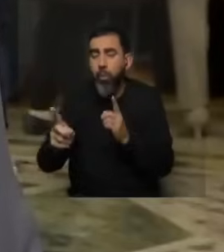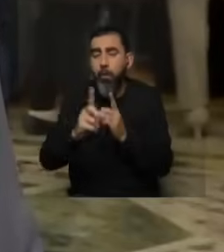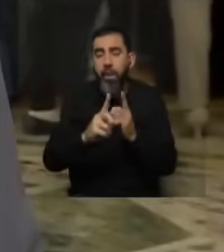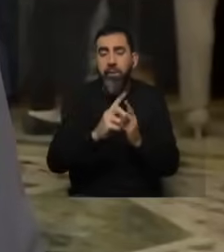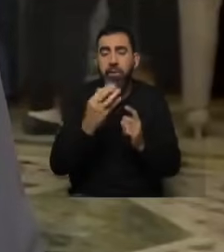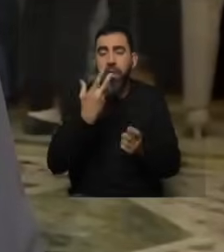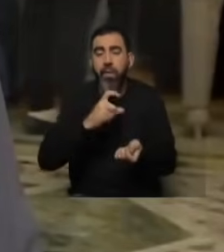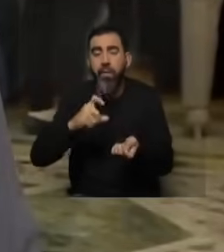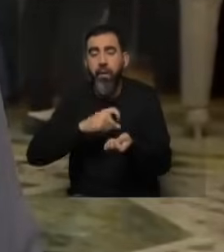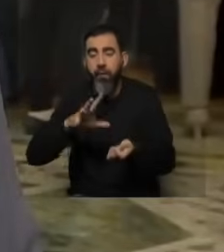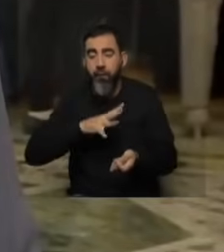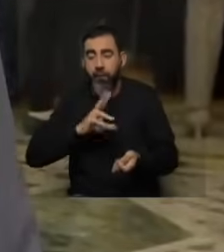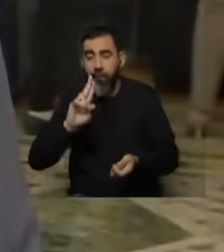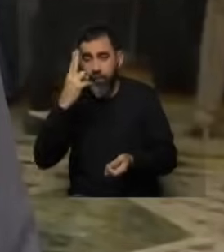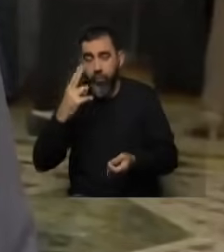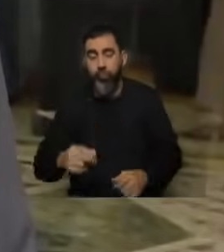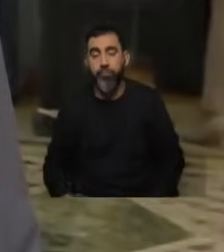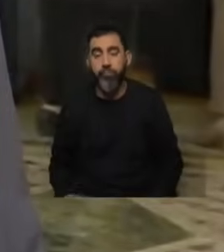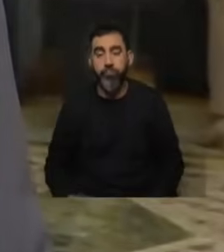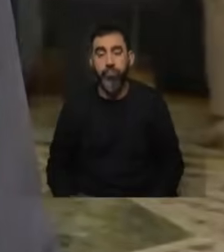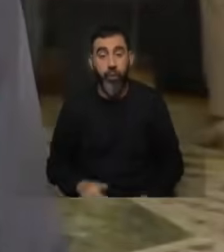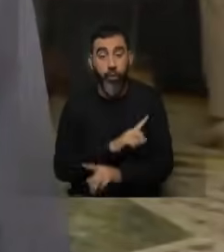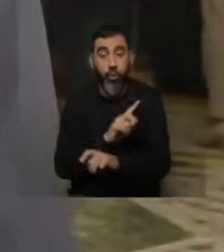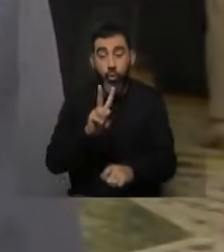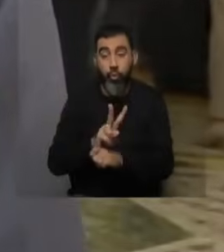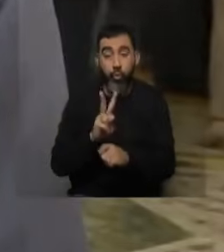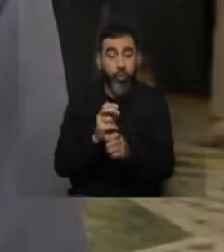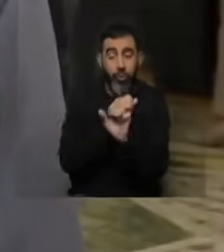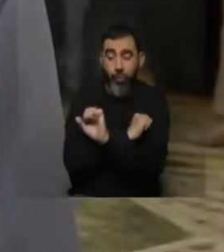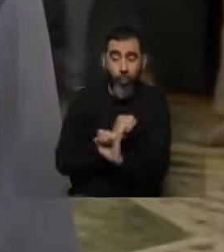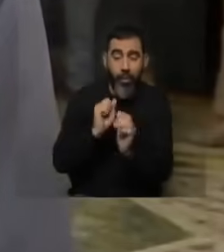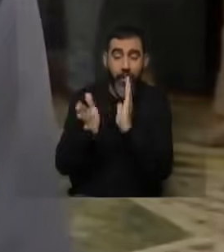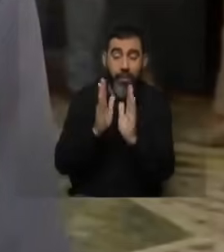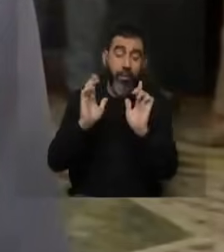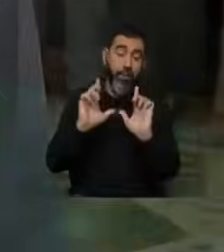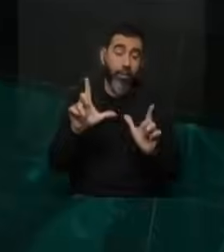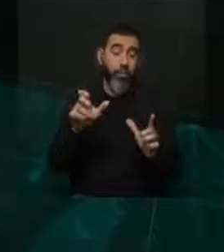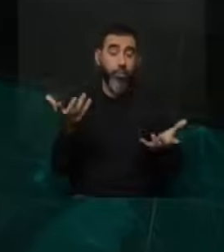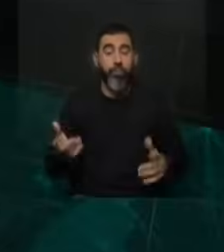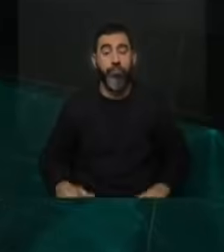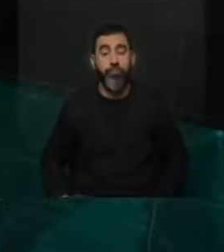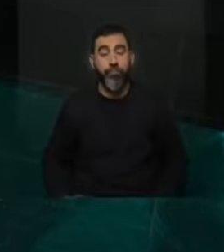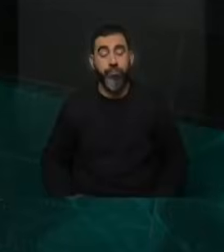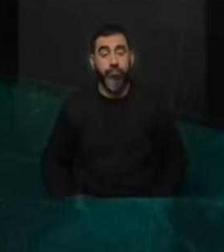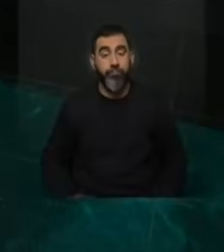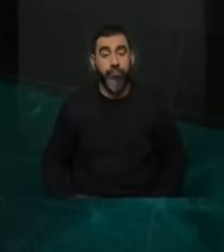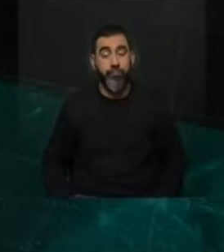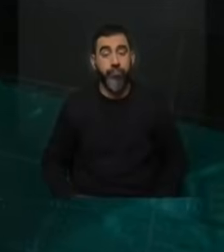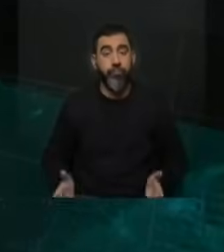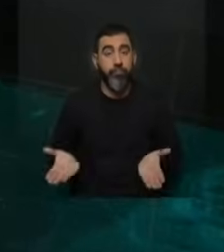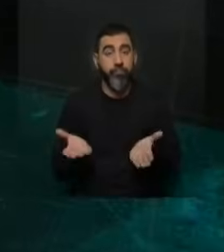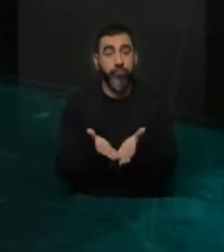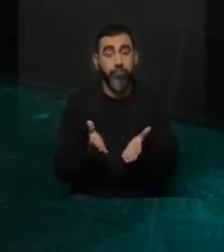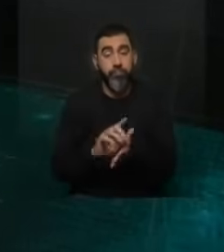hay en Uruguay y lo que no se mide no se puede tratar estudiantes